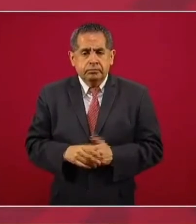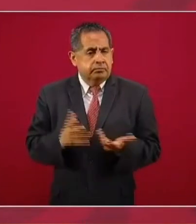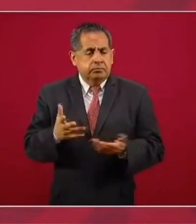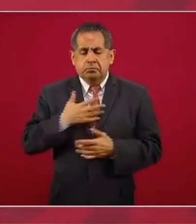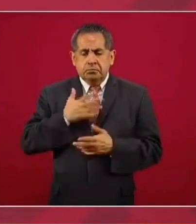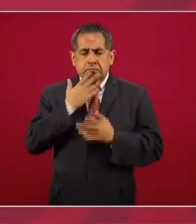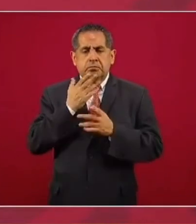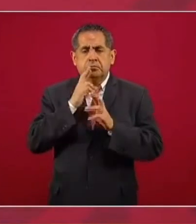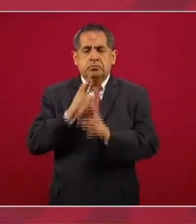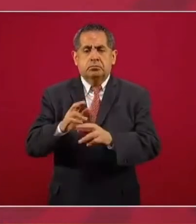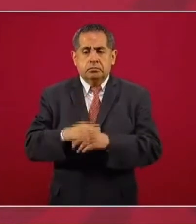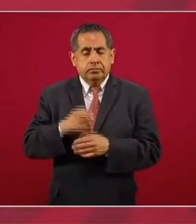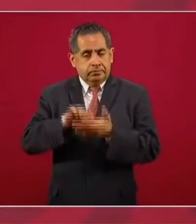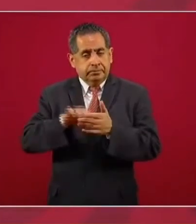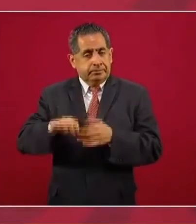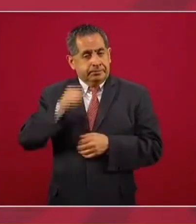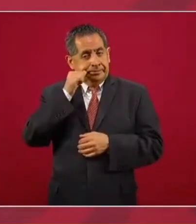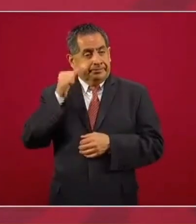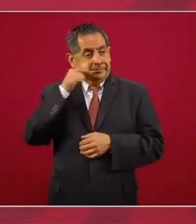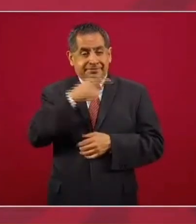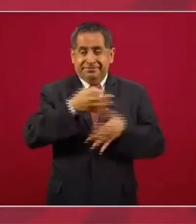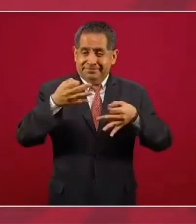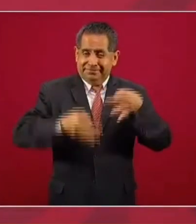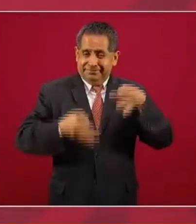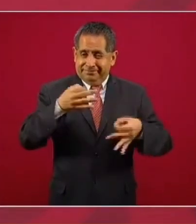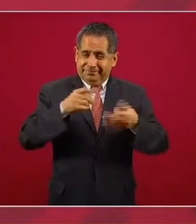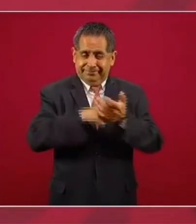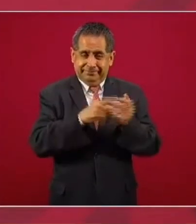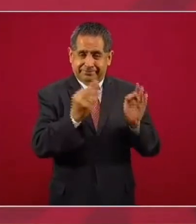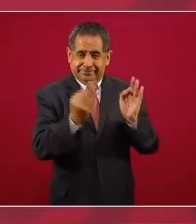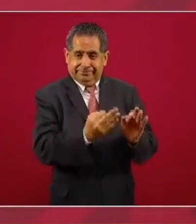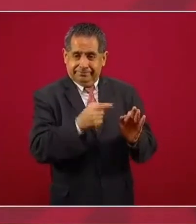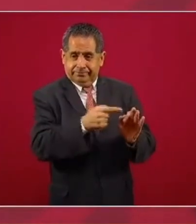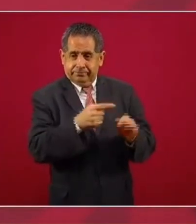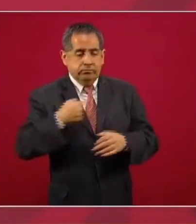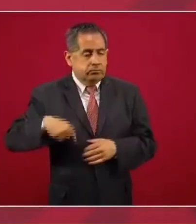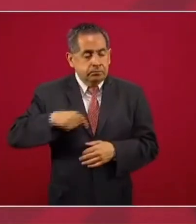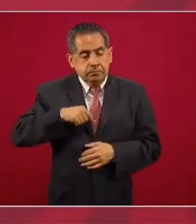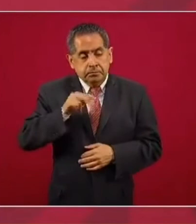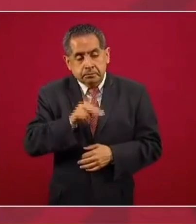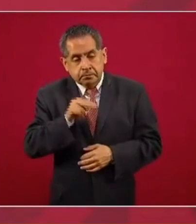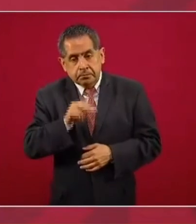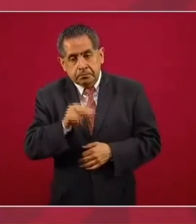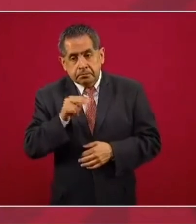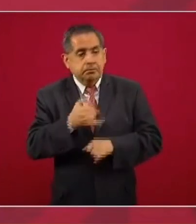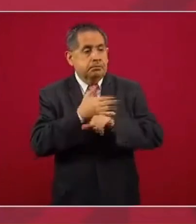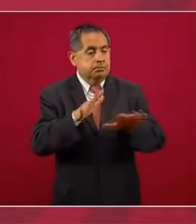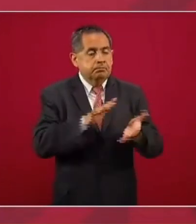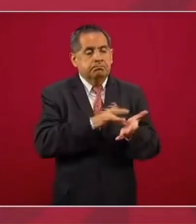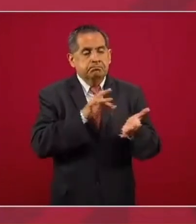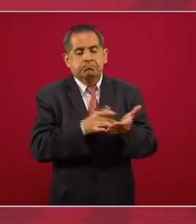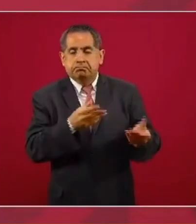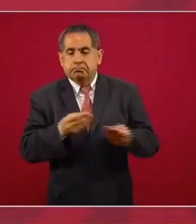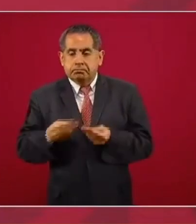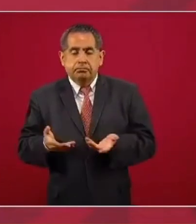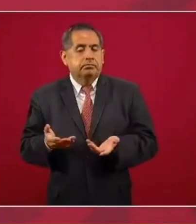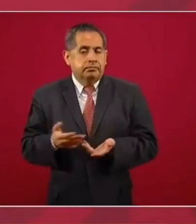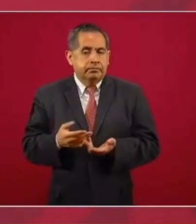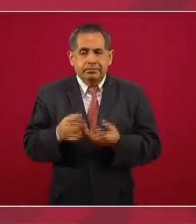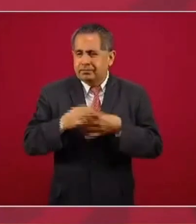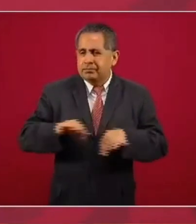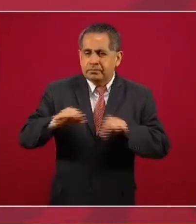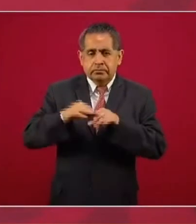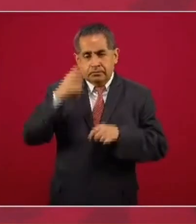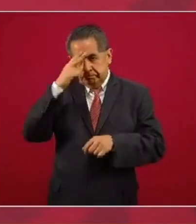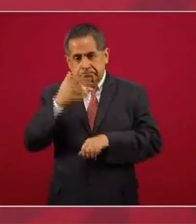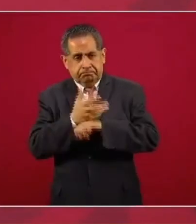resultados. Por eso ayer, por ejemplo, que fue la audiencia, pues estuvimos al tanto y tuvimos acceso a la información. Yo creo que la cooperación entre